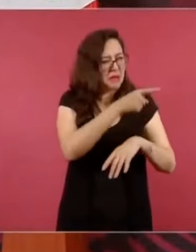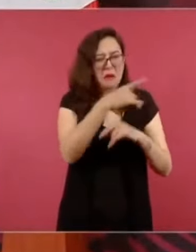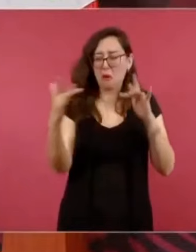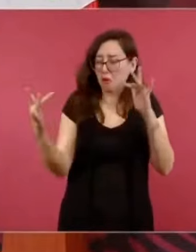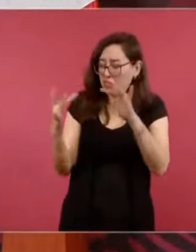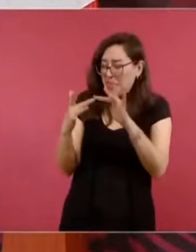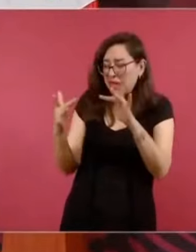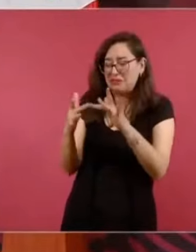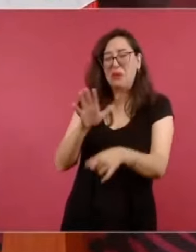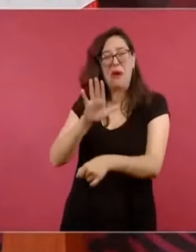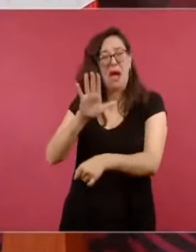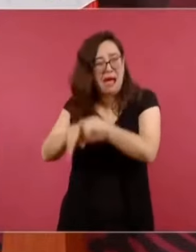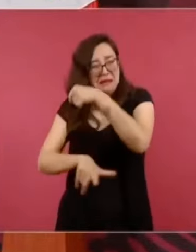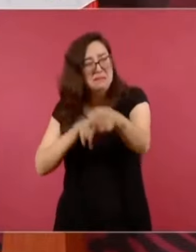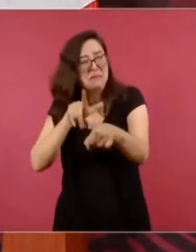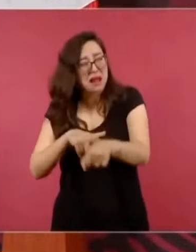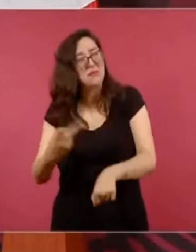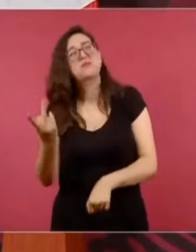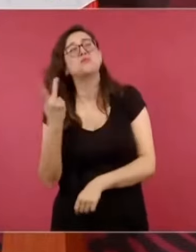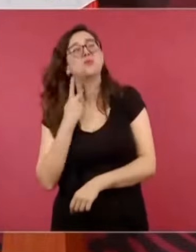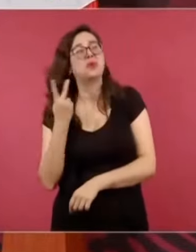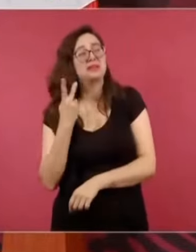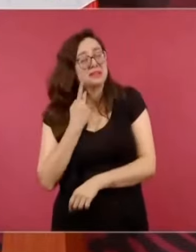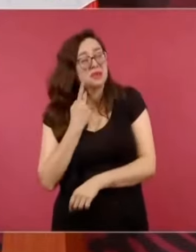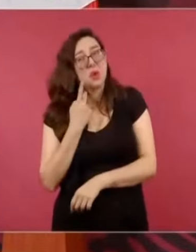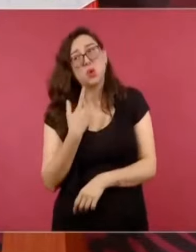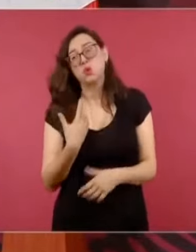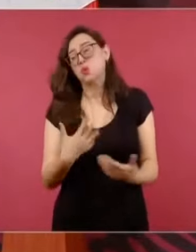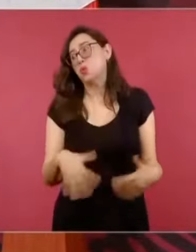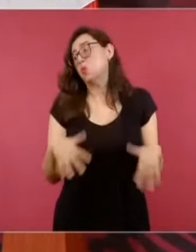lo objetivo que son.